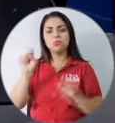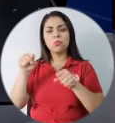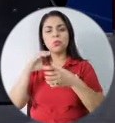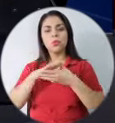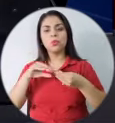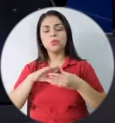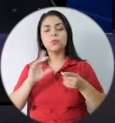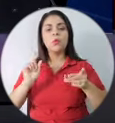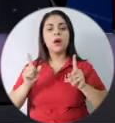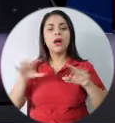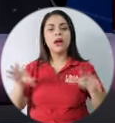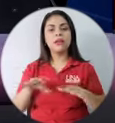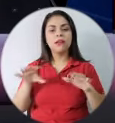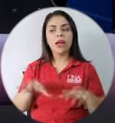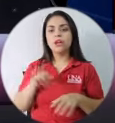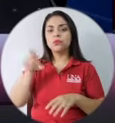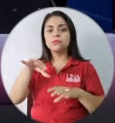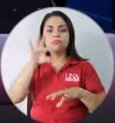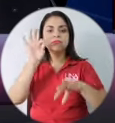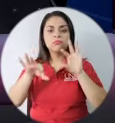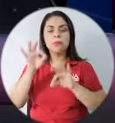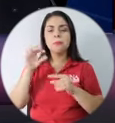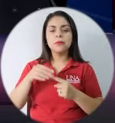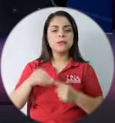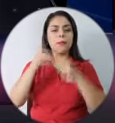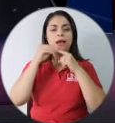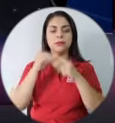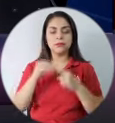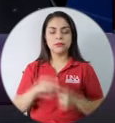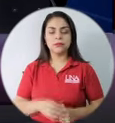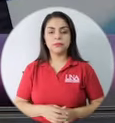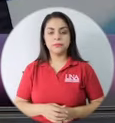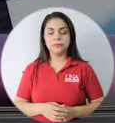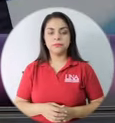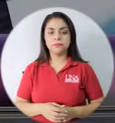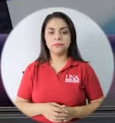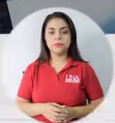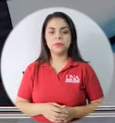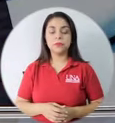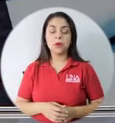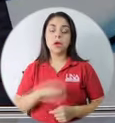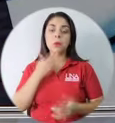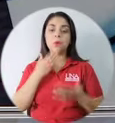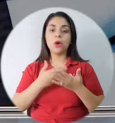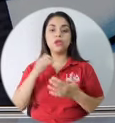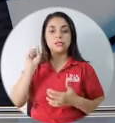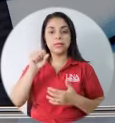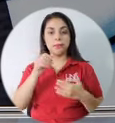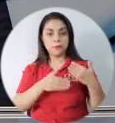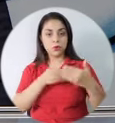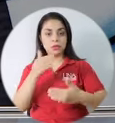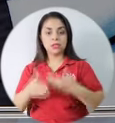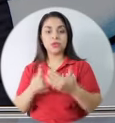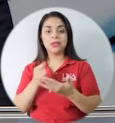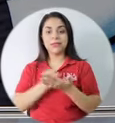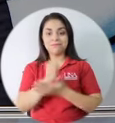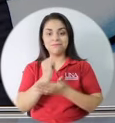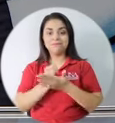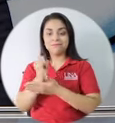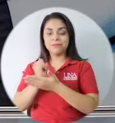los principales resultados, los principales hallazgos que han encontrado. En el proceso de investigación